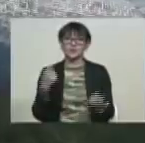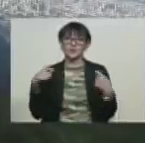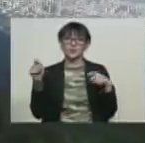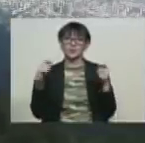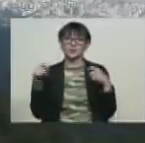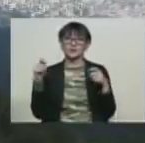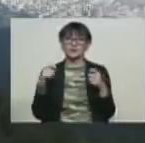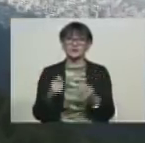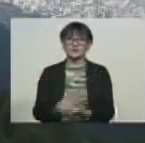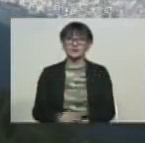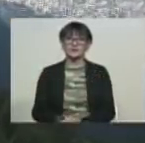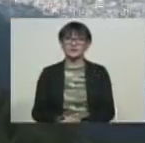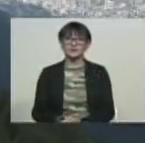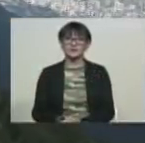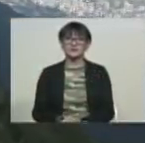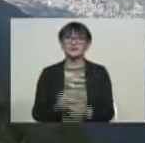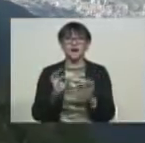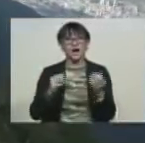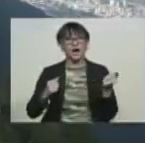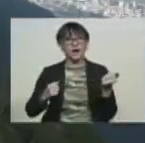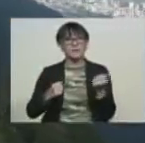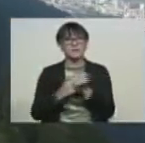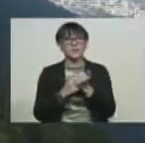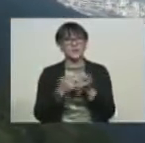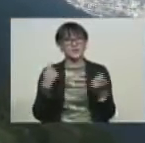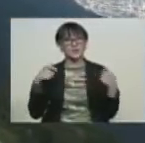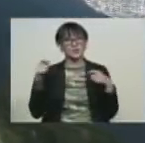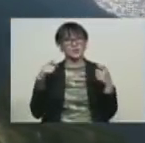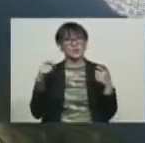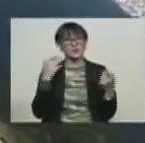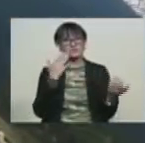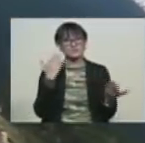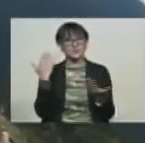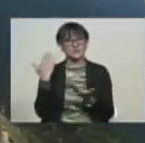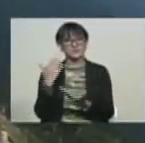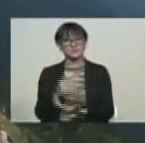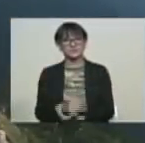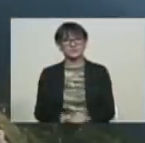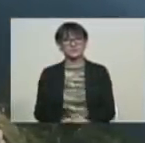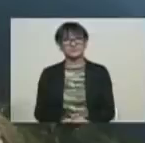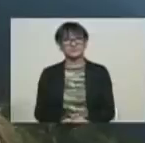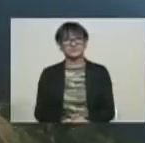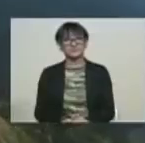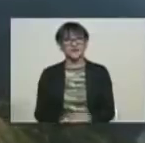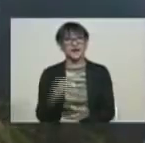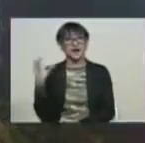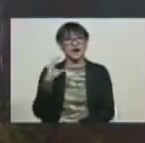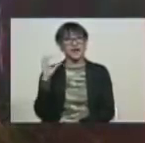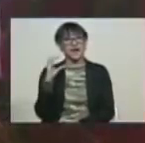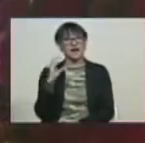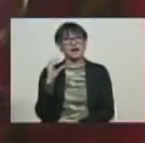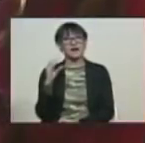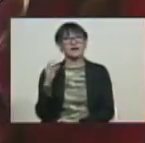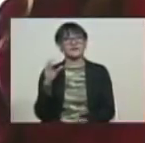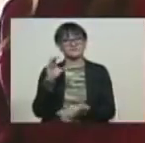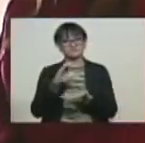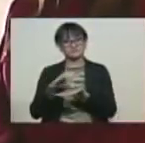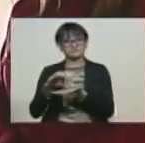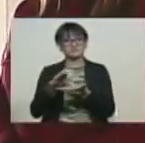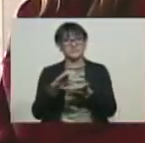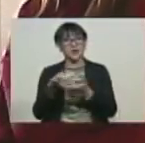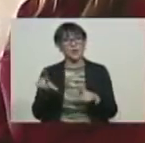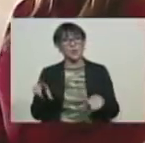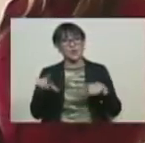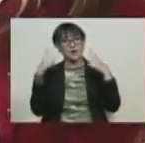turística que va a servir como punto de apoyo al turismo de esta tremenda región. La región de Caracas, la región capital, la región